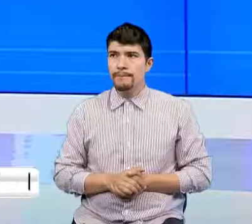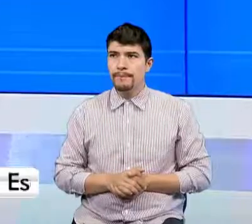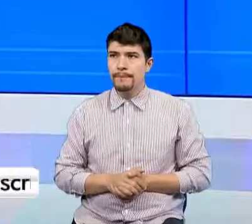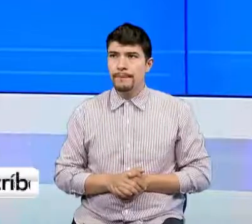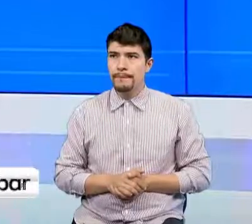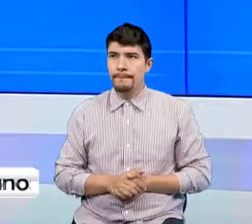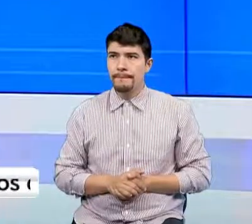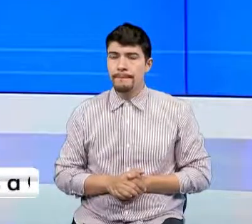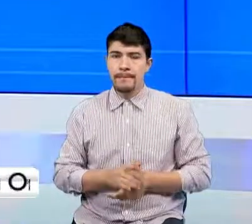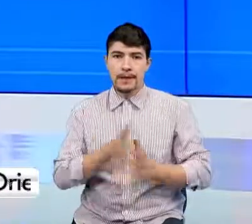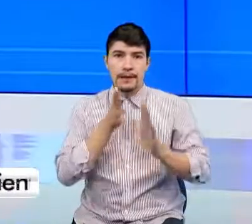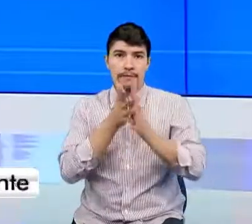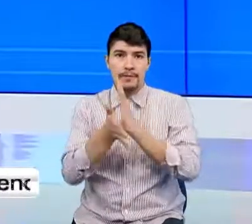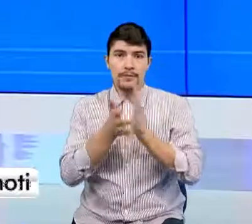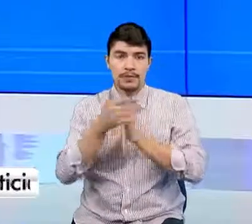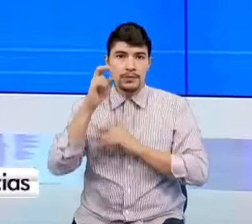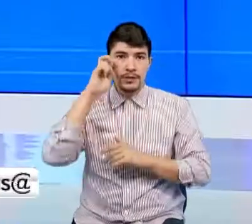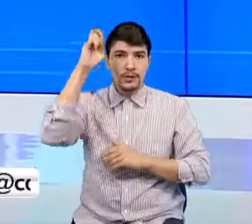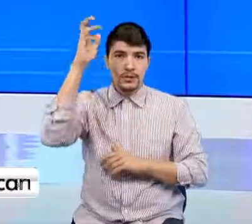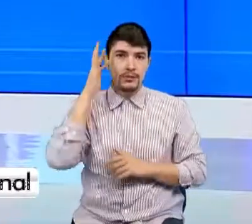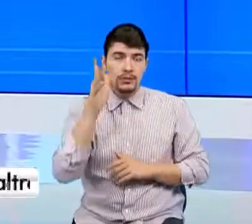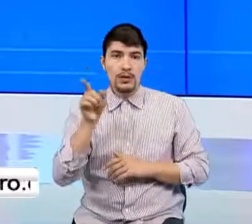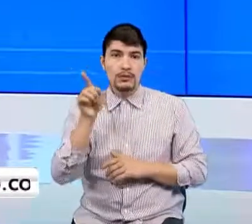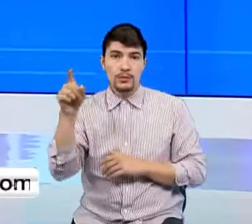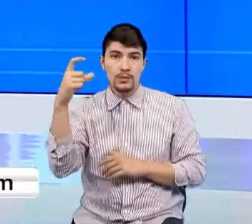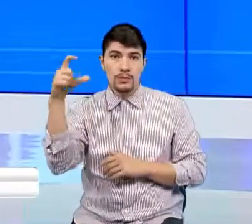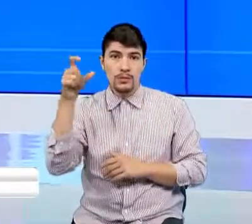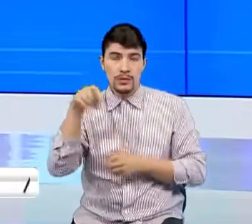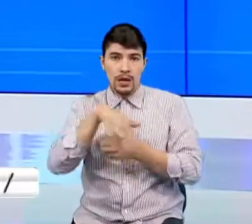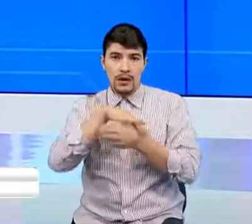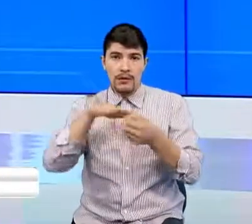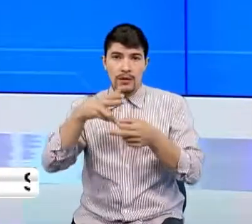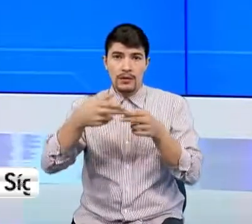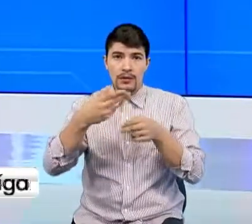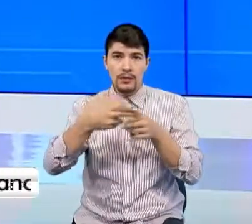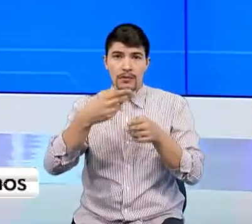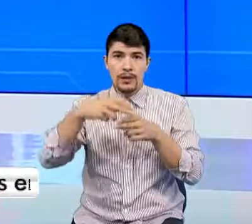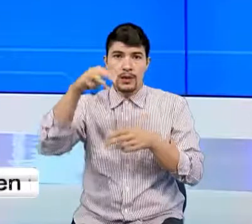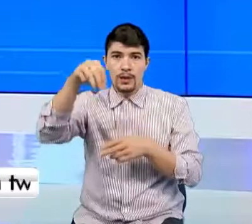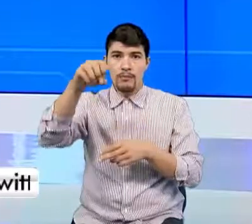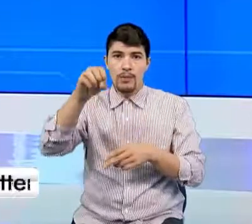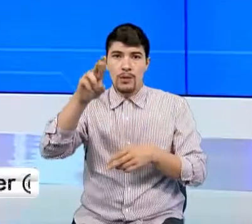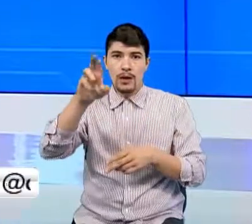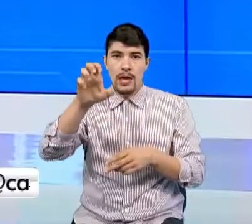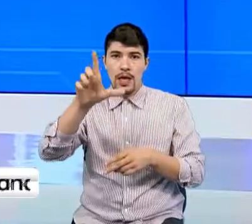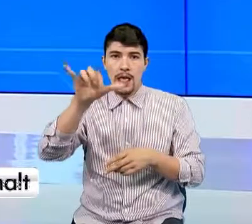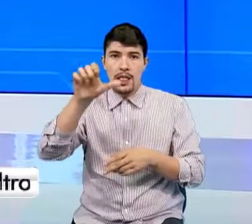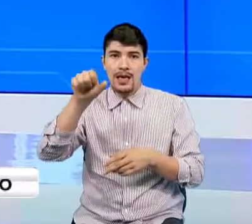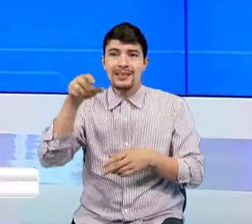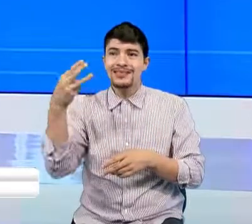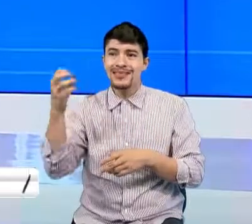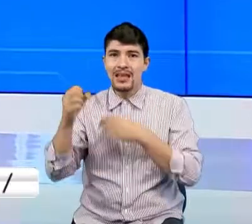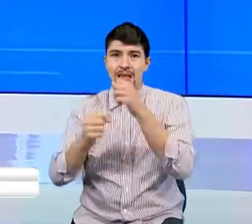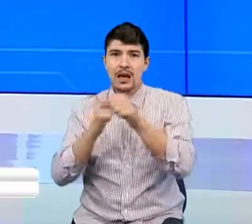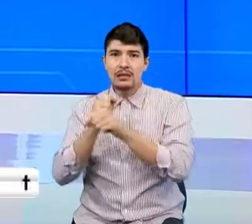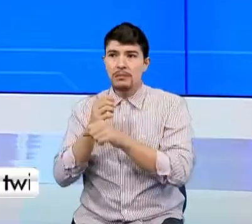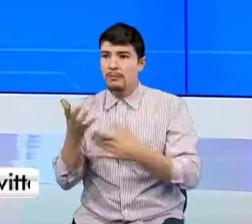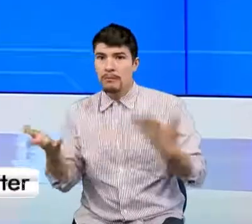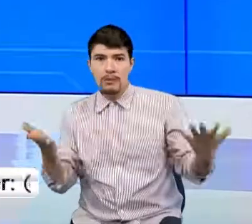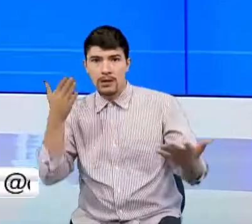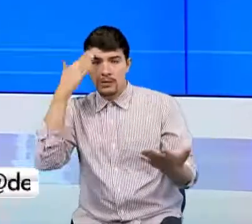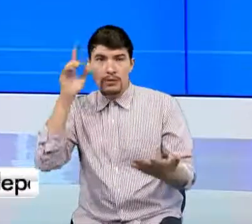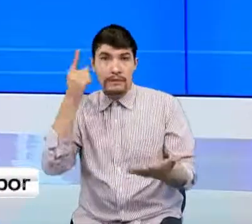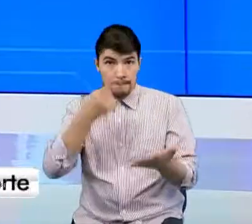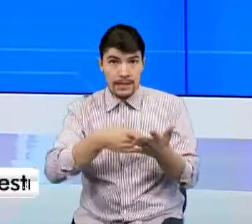y vamos con información en norte de santander porque en cúcuta un barrio llamado morelli hace más de 30 años que vive en el limbo su más de